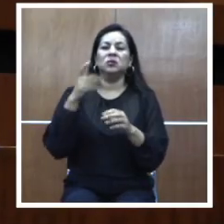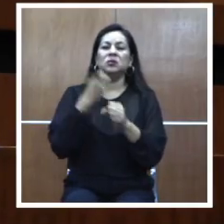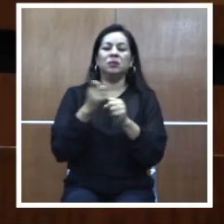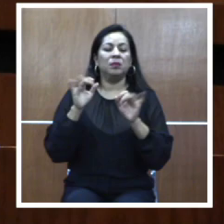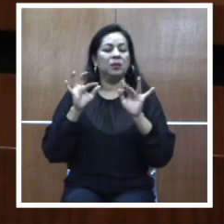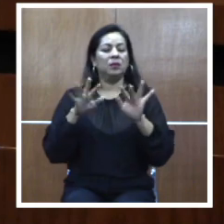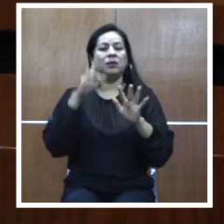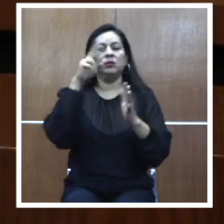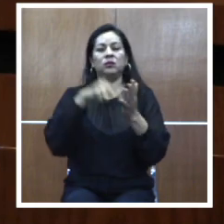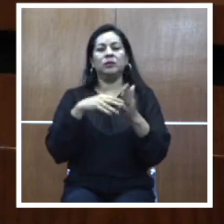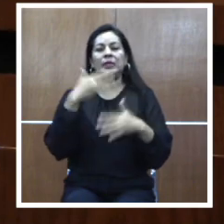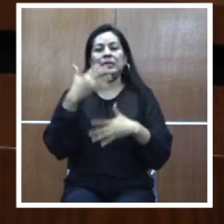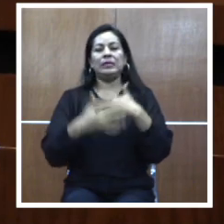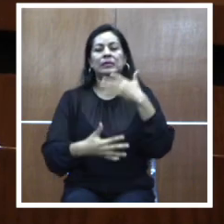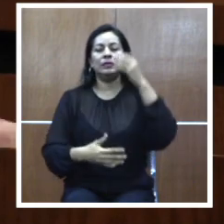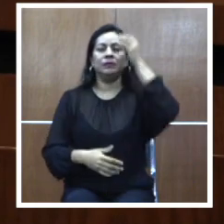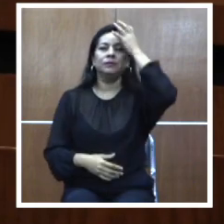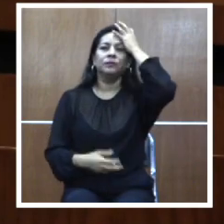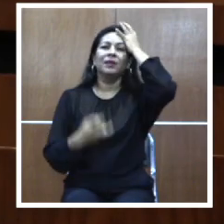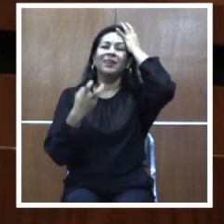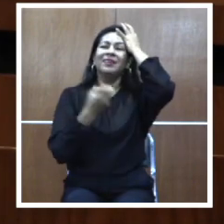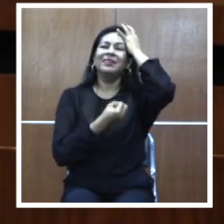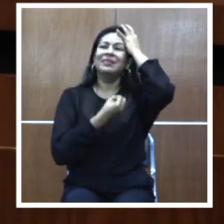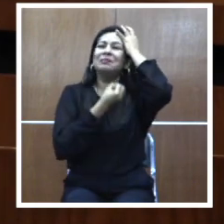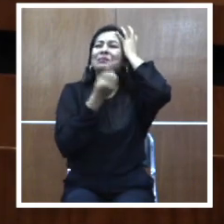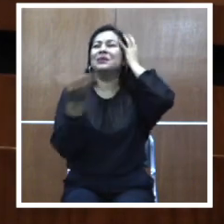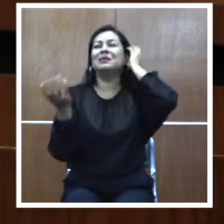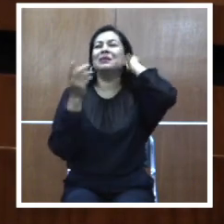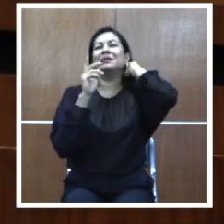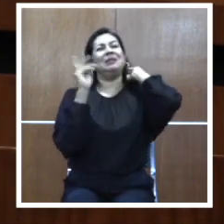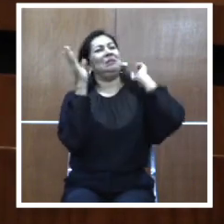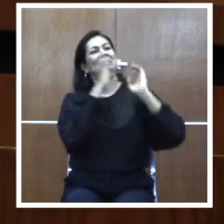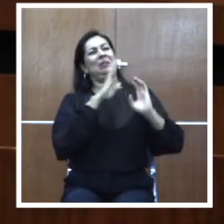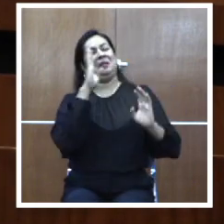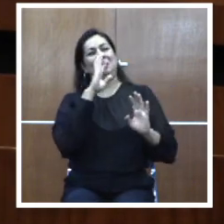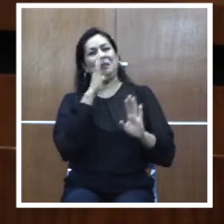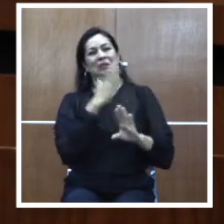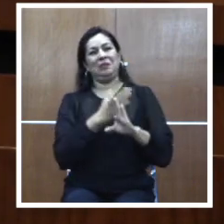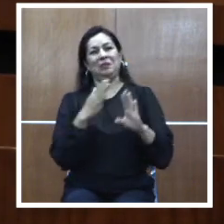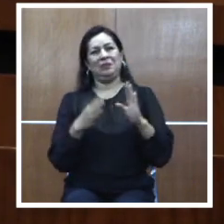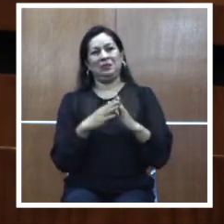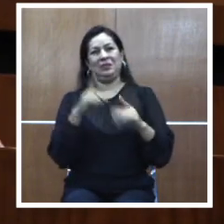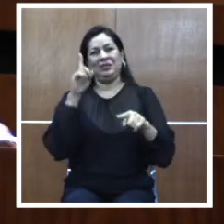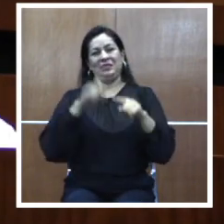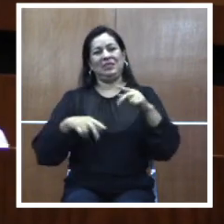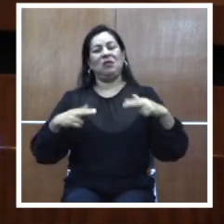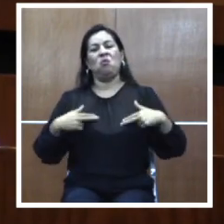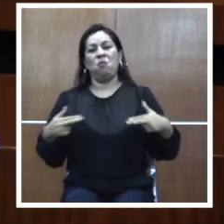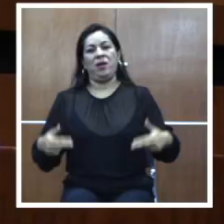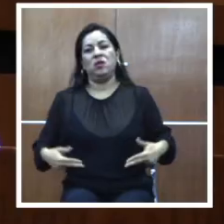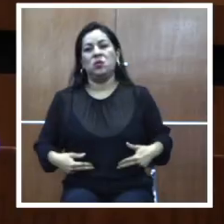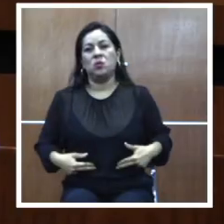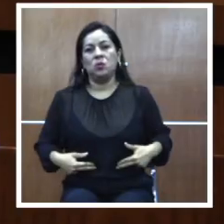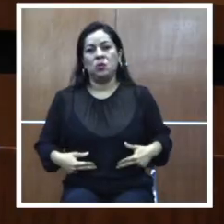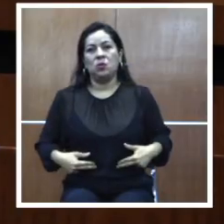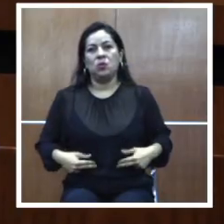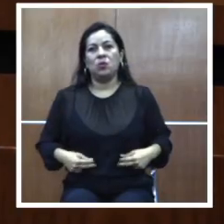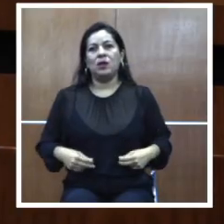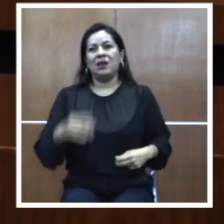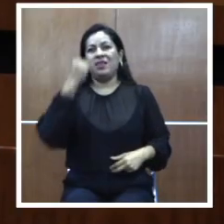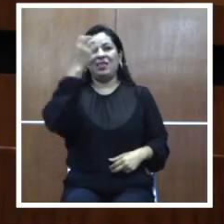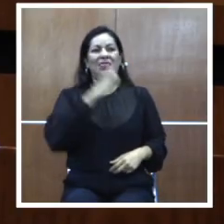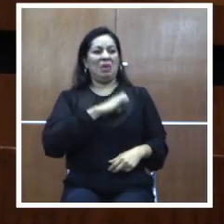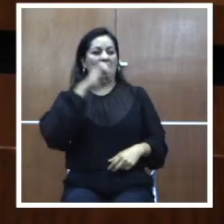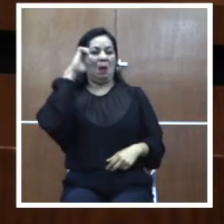campaña en 2015. Ese discurso es, además de falaz, es deshumanizante. La retórica de